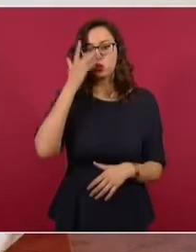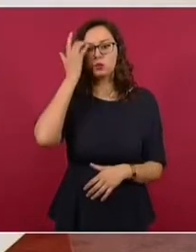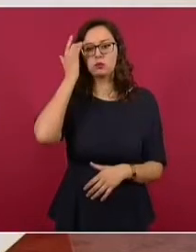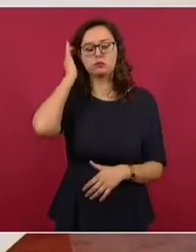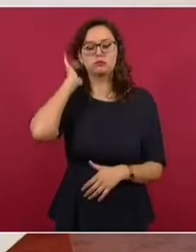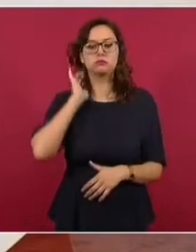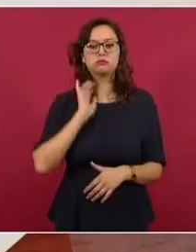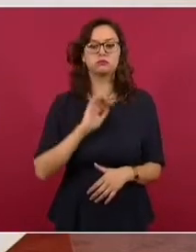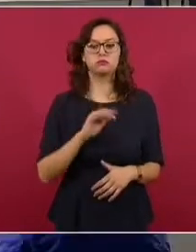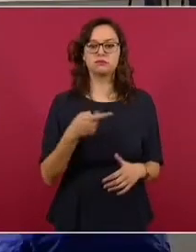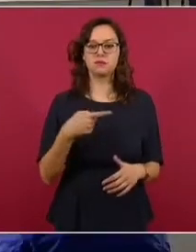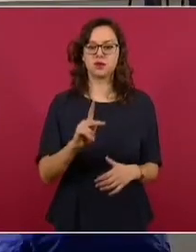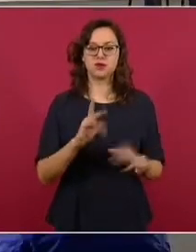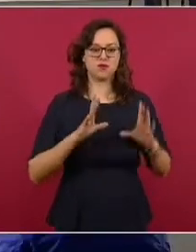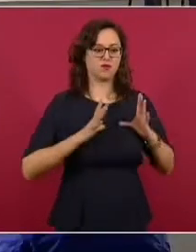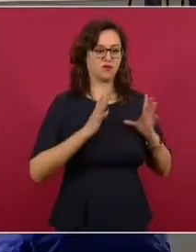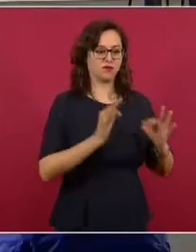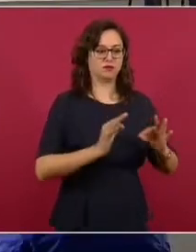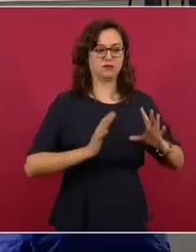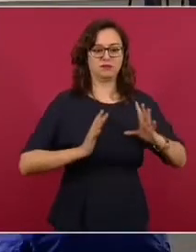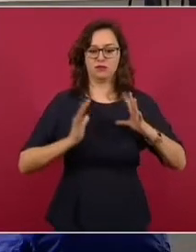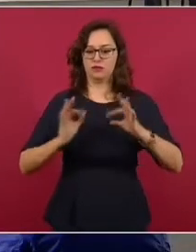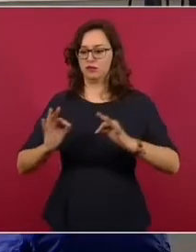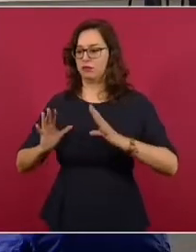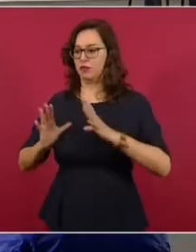historias distintas.